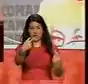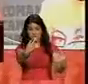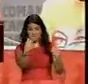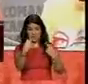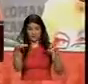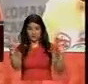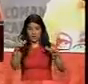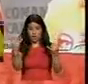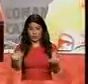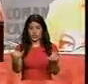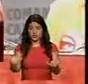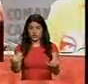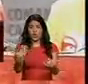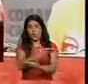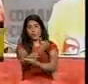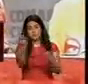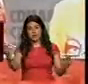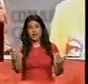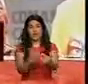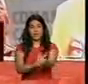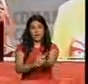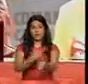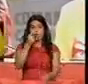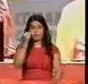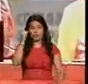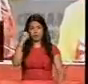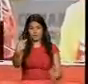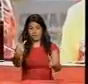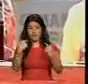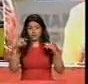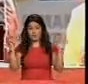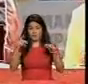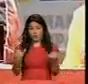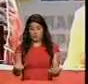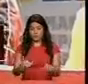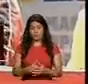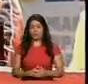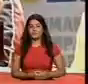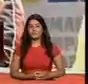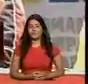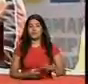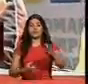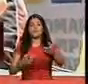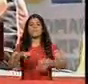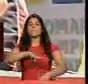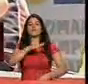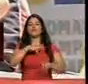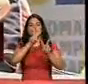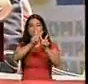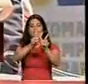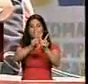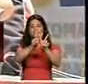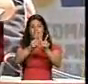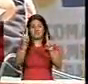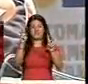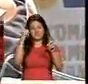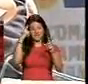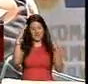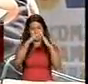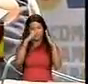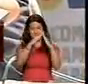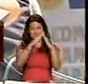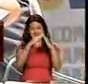ciudadanos queridos hermanos y hermanas que nos escuchan la gran misión vivienda estábamos